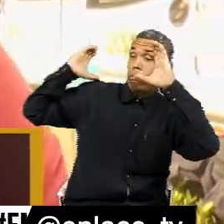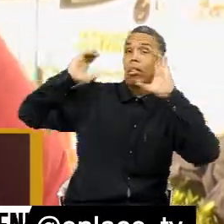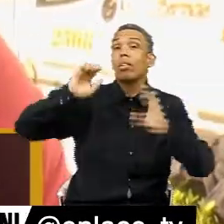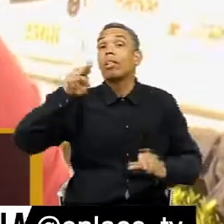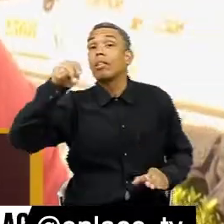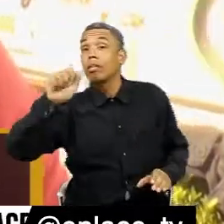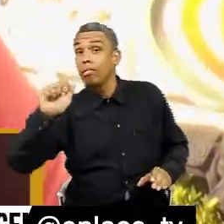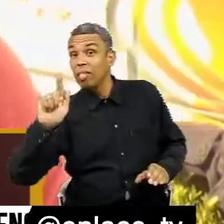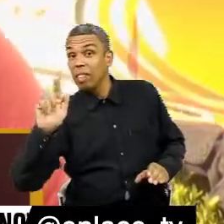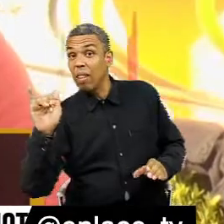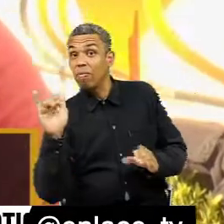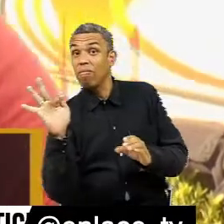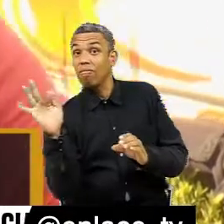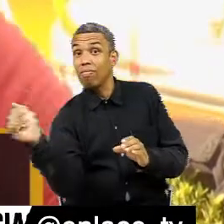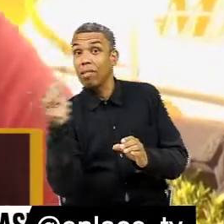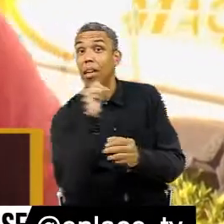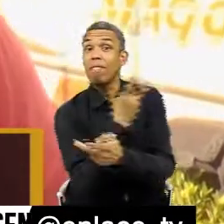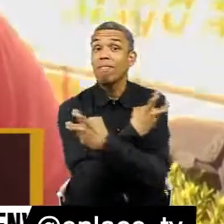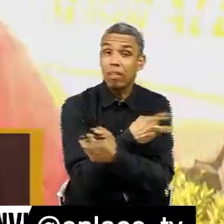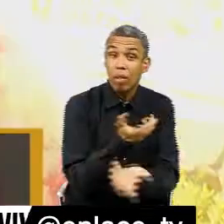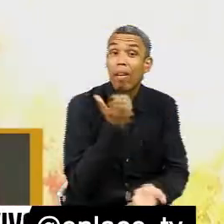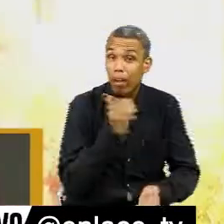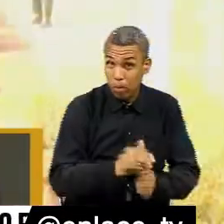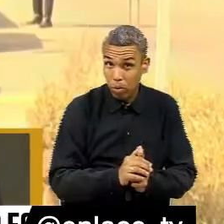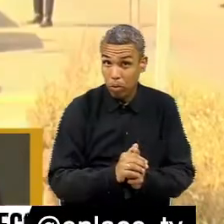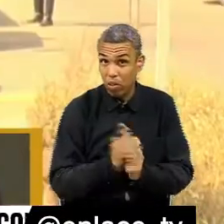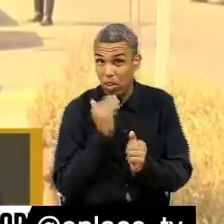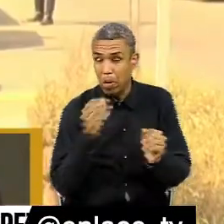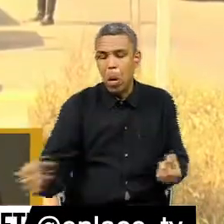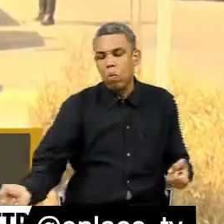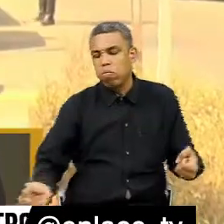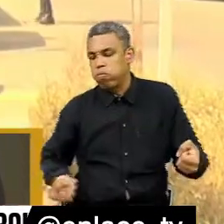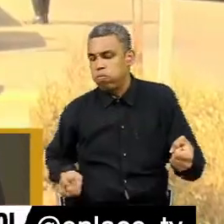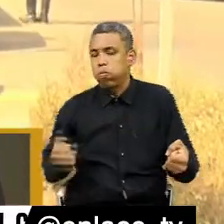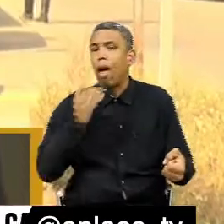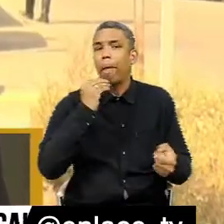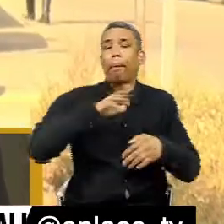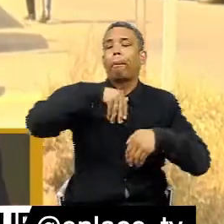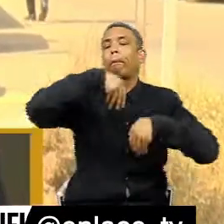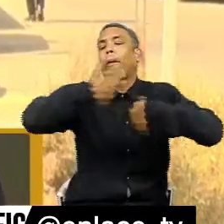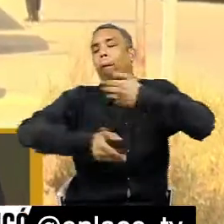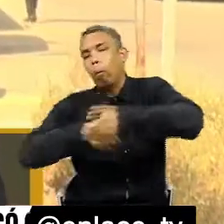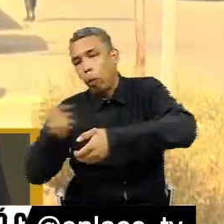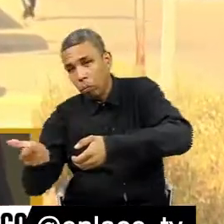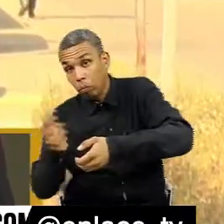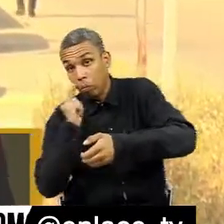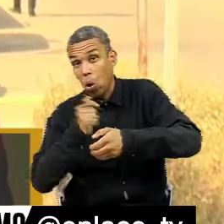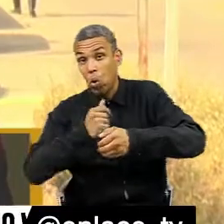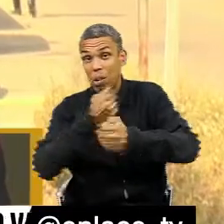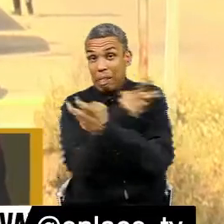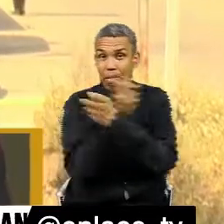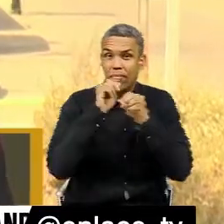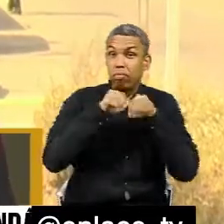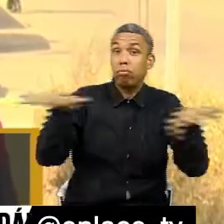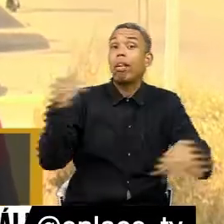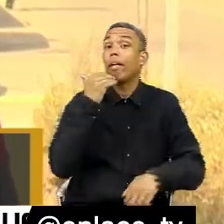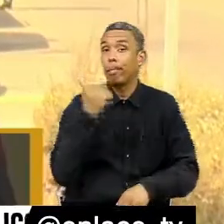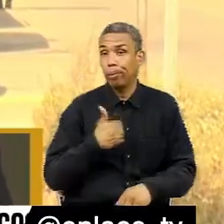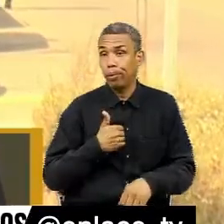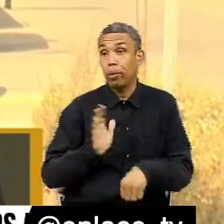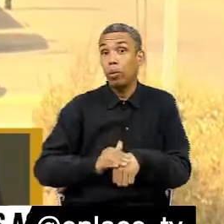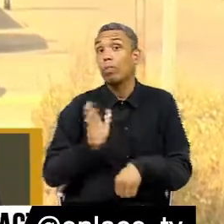salir al pueblo a decirle que es culpa de nosotros también? Todo lo que influye también en los peajes, en el costo de combustible. Cada día nos